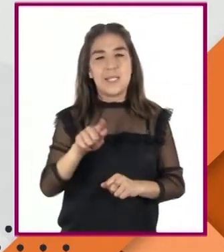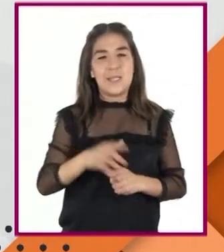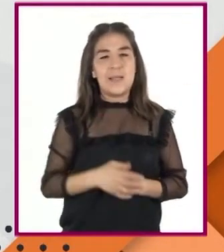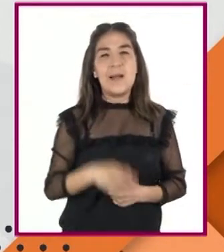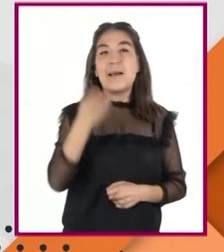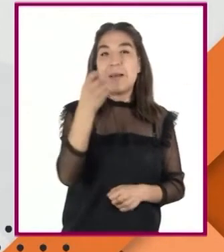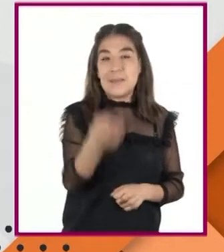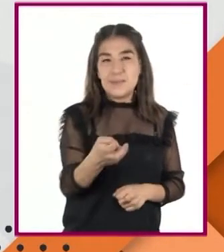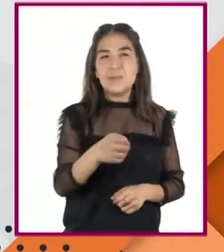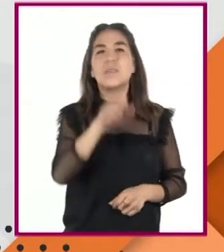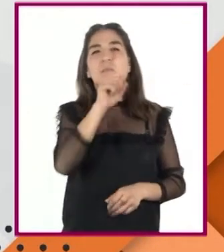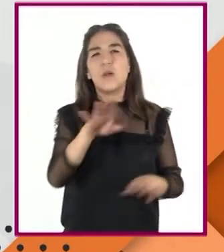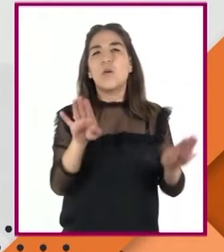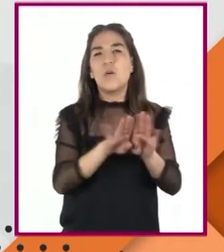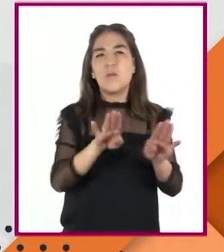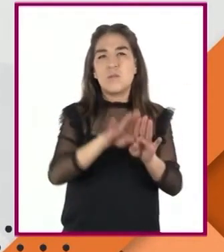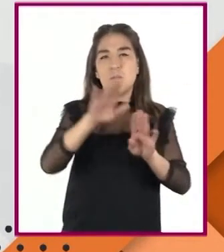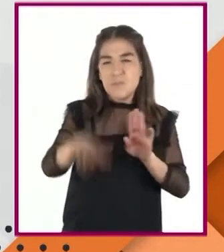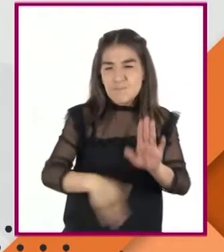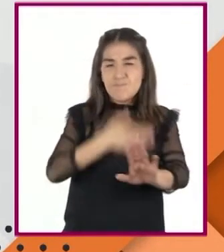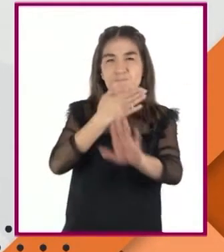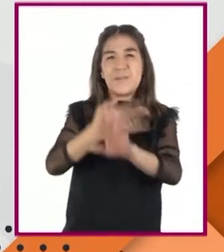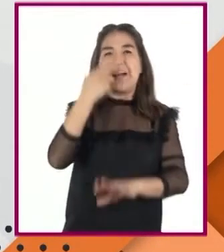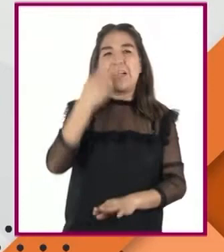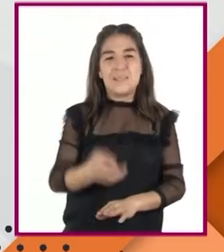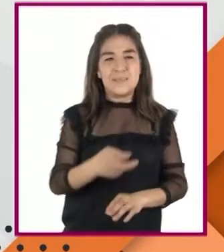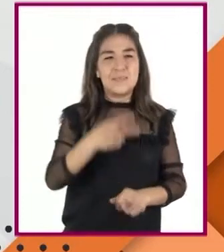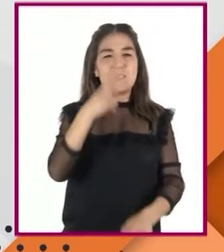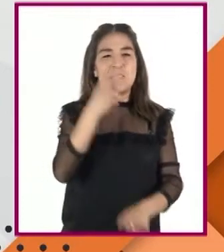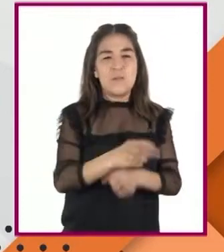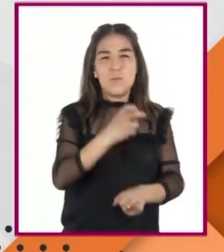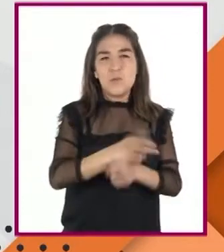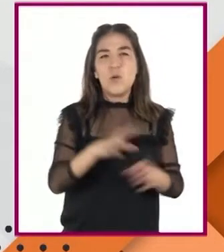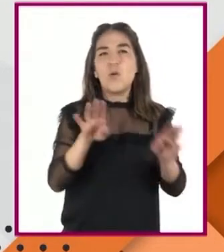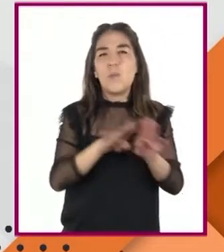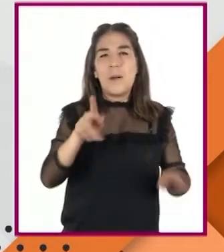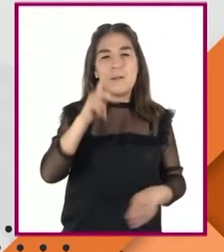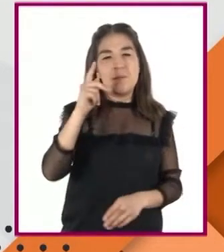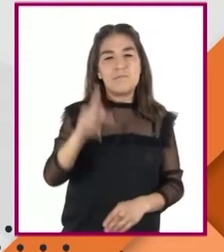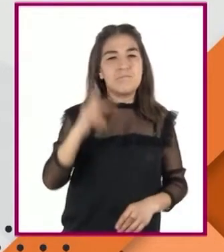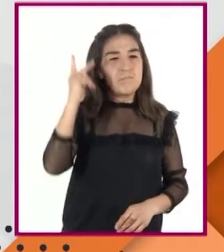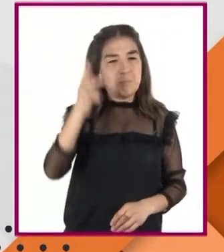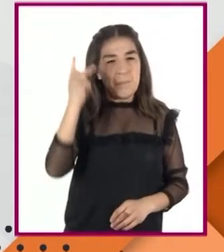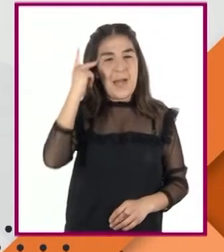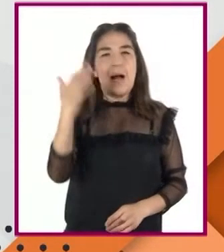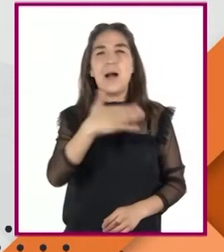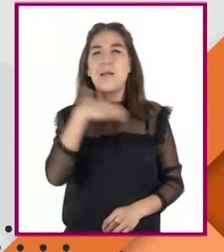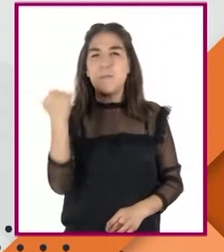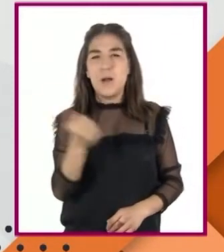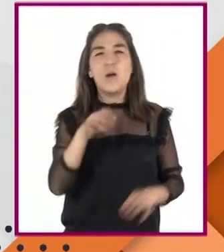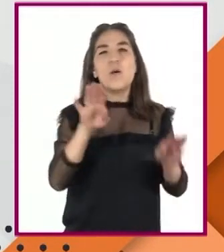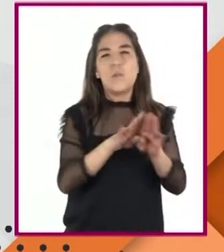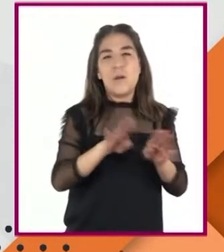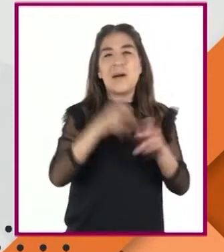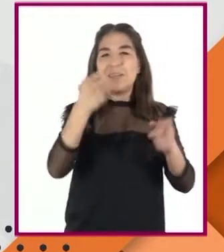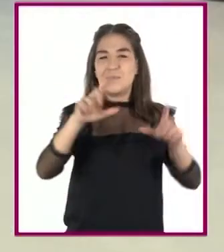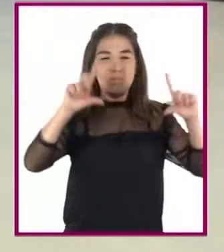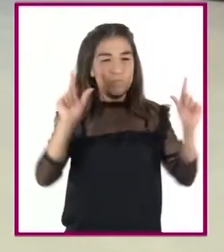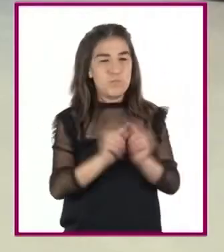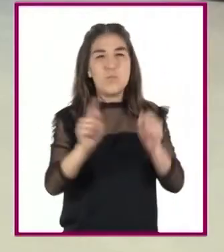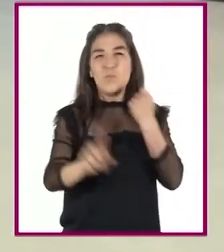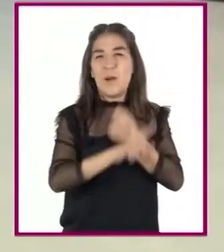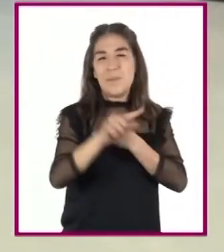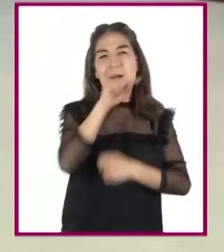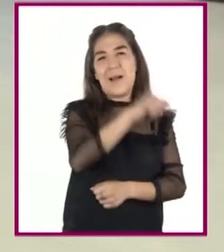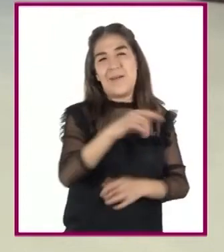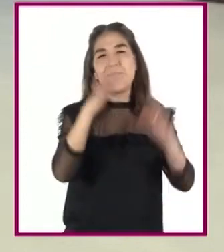llevando así a la proclamación del Segundo Reich, o Imperio Alemán, y a la disolución de la monarquía en Francia.